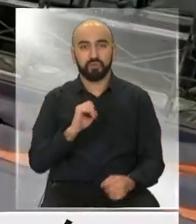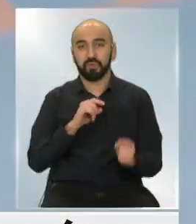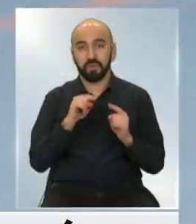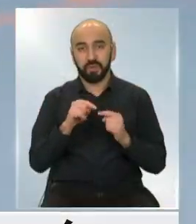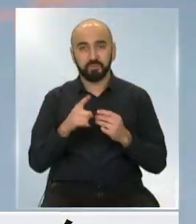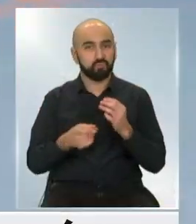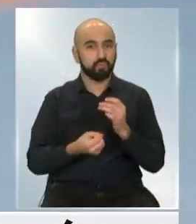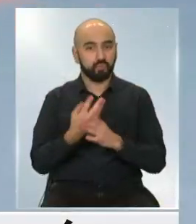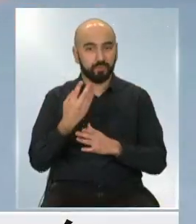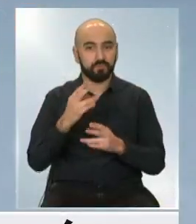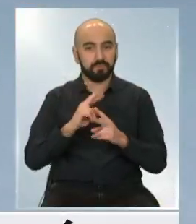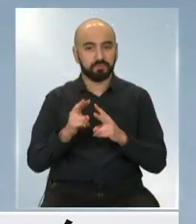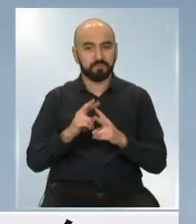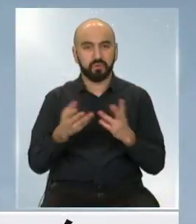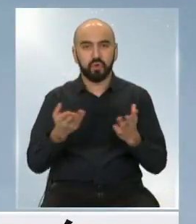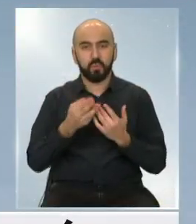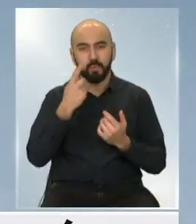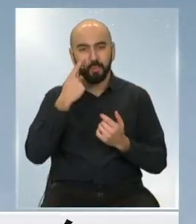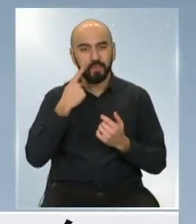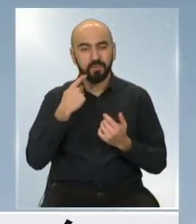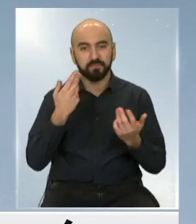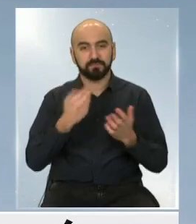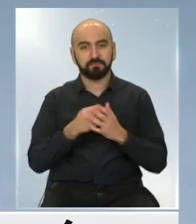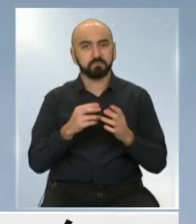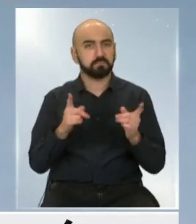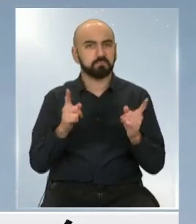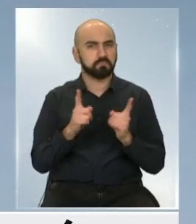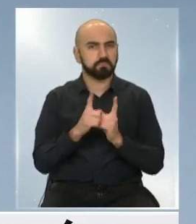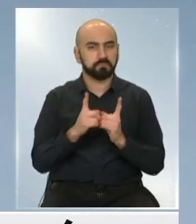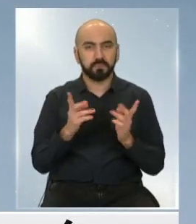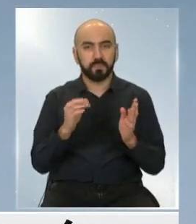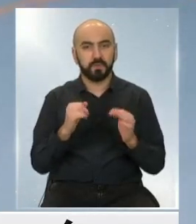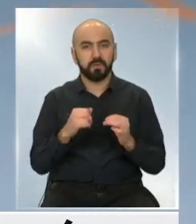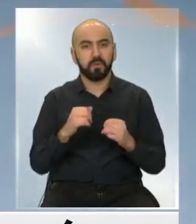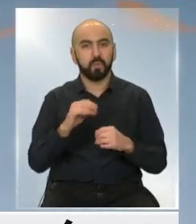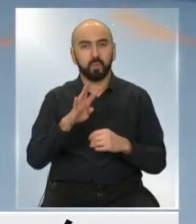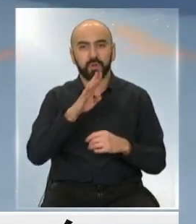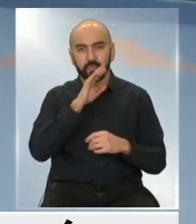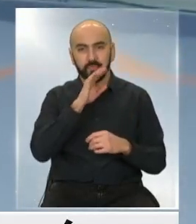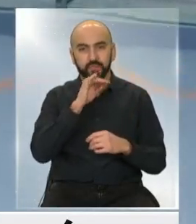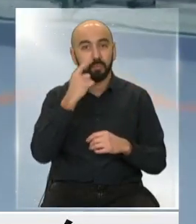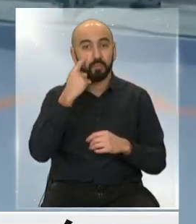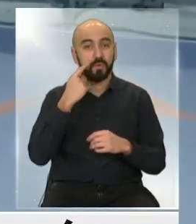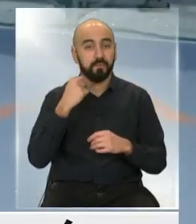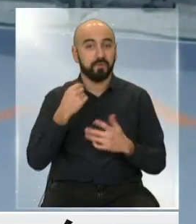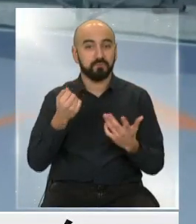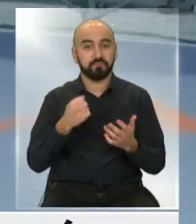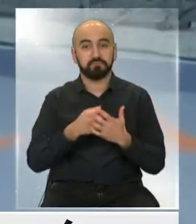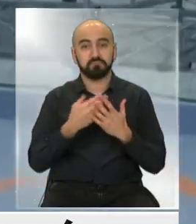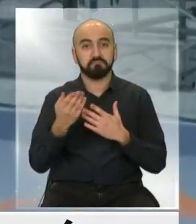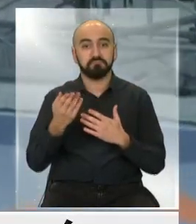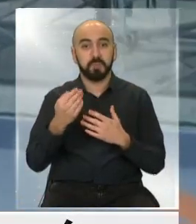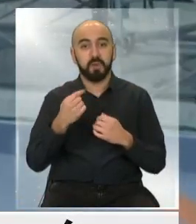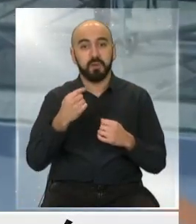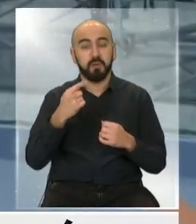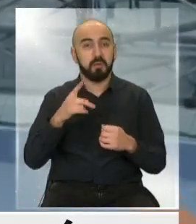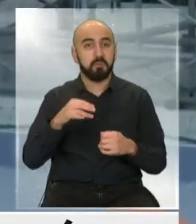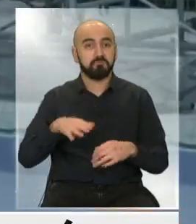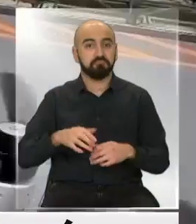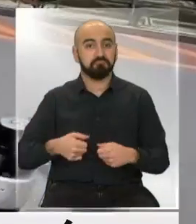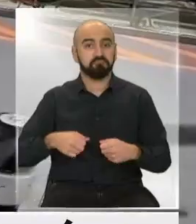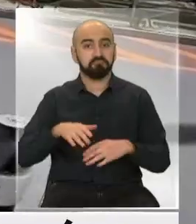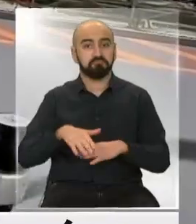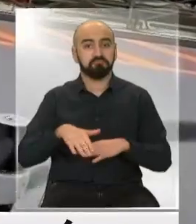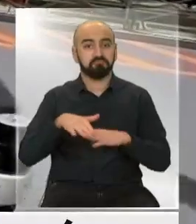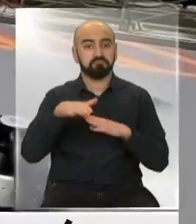creación. Para probarlo, se realizó un breve vuelo de prueba de 4 minutos en la que el piloto logró despegar tal como lo